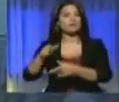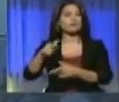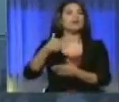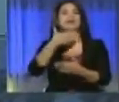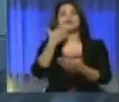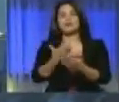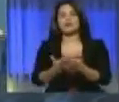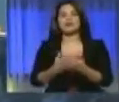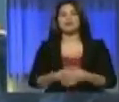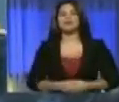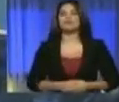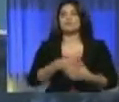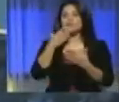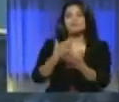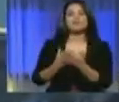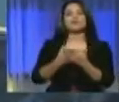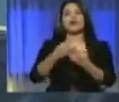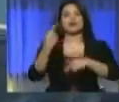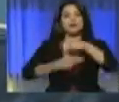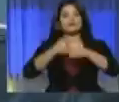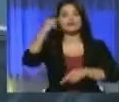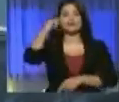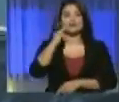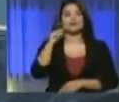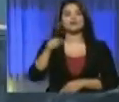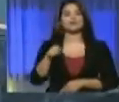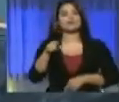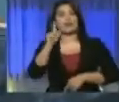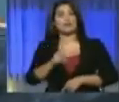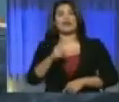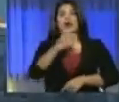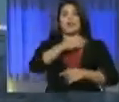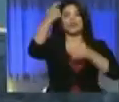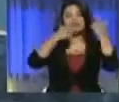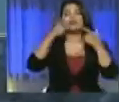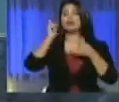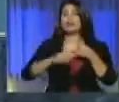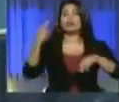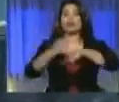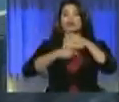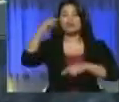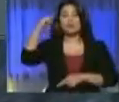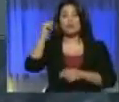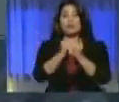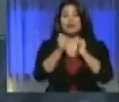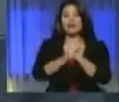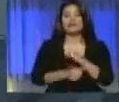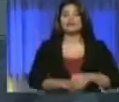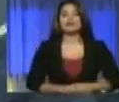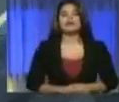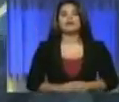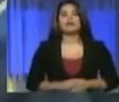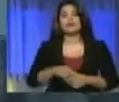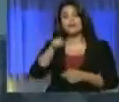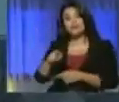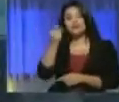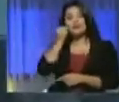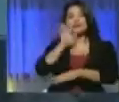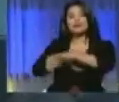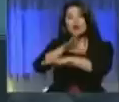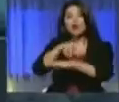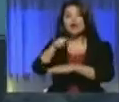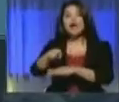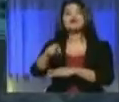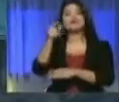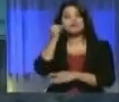la revolución bolivariana, a nuestro comandante Chávez, a la revolución deportiva. Si no, esa muchacha de Barcelona, de Tronconal, no